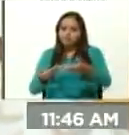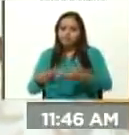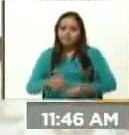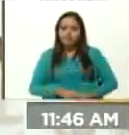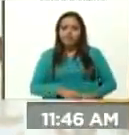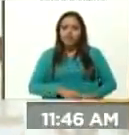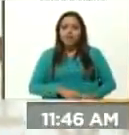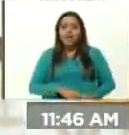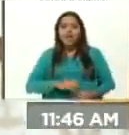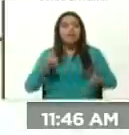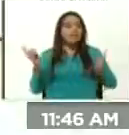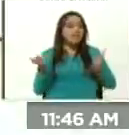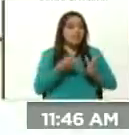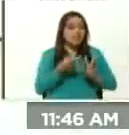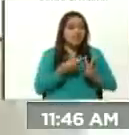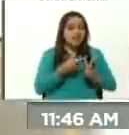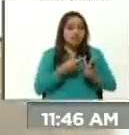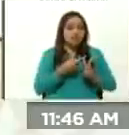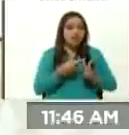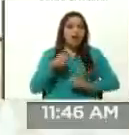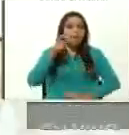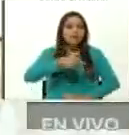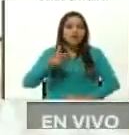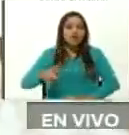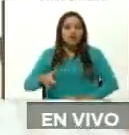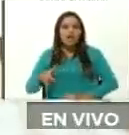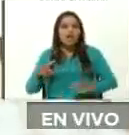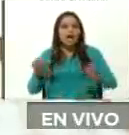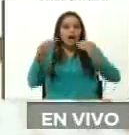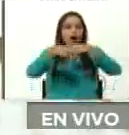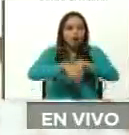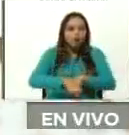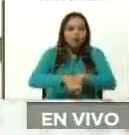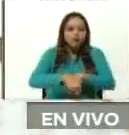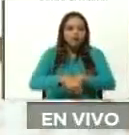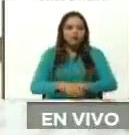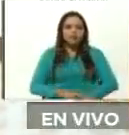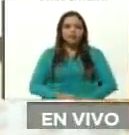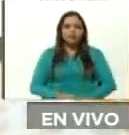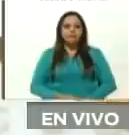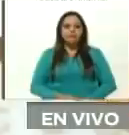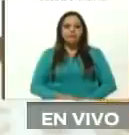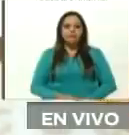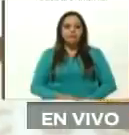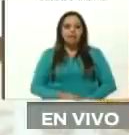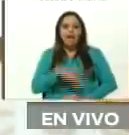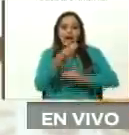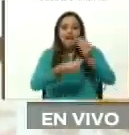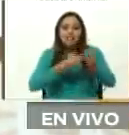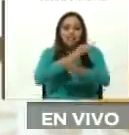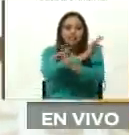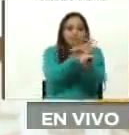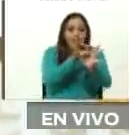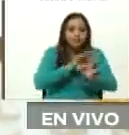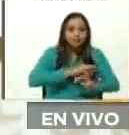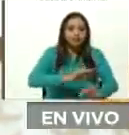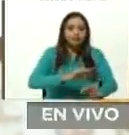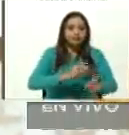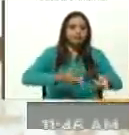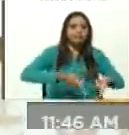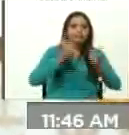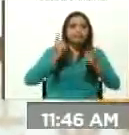Tercero, las partes acuerdan esmerarse por concertar medios y mecanismos que